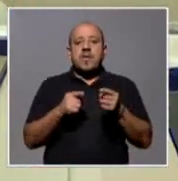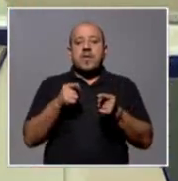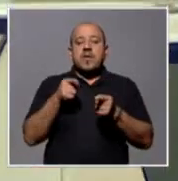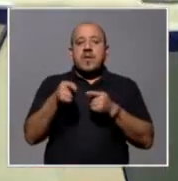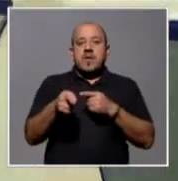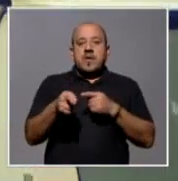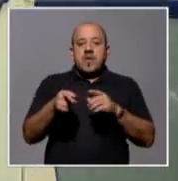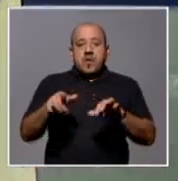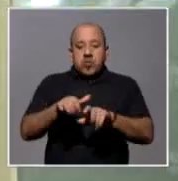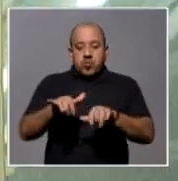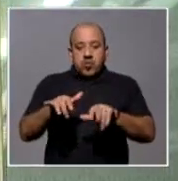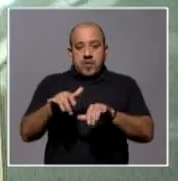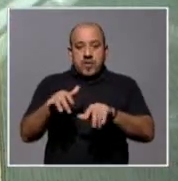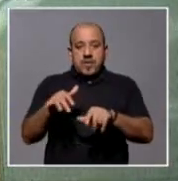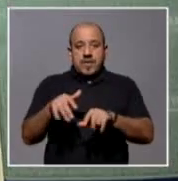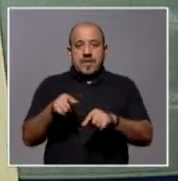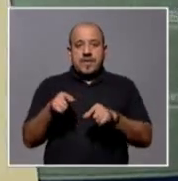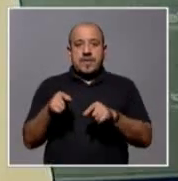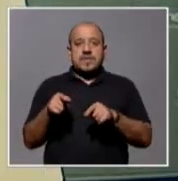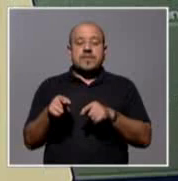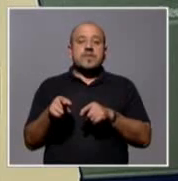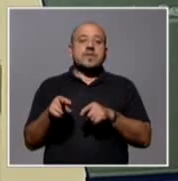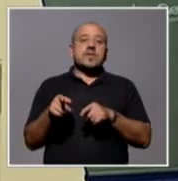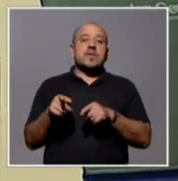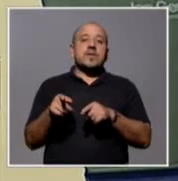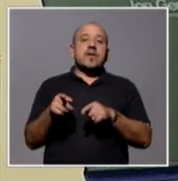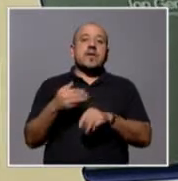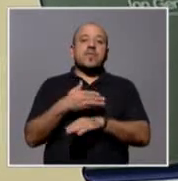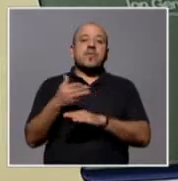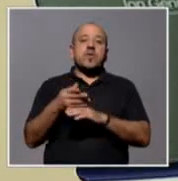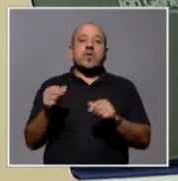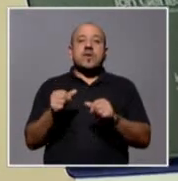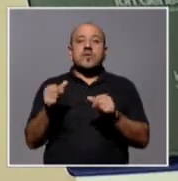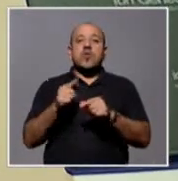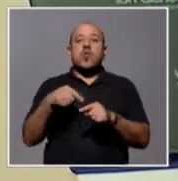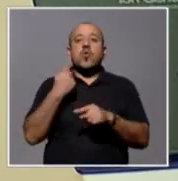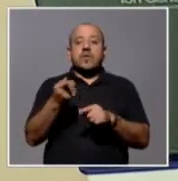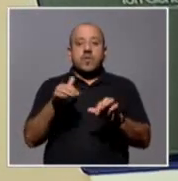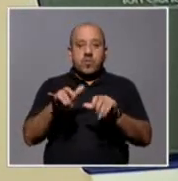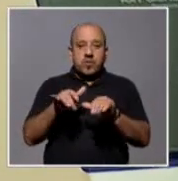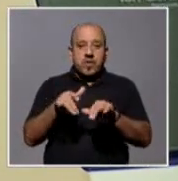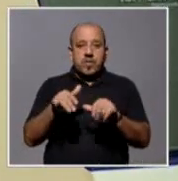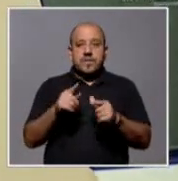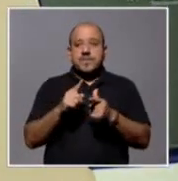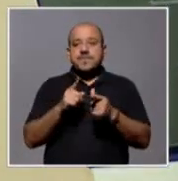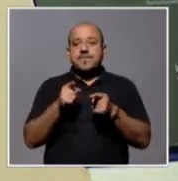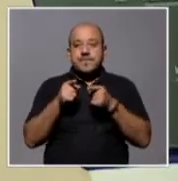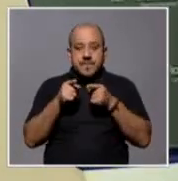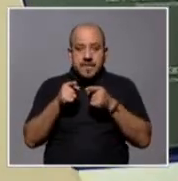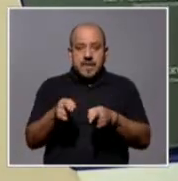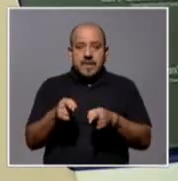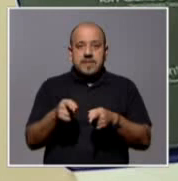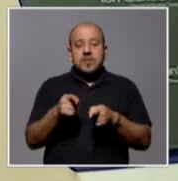una supercomputadora que está acá. Y después tenemos otra supercomputadora que analiza el dato, y eso es lo que